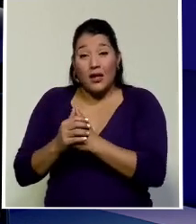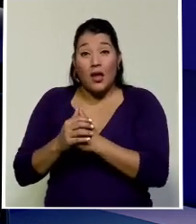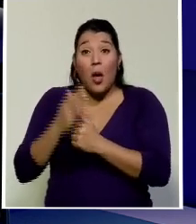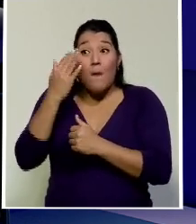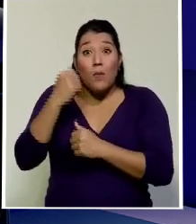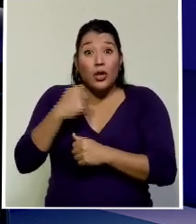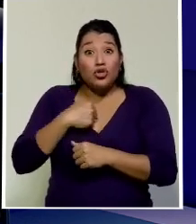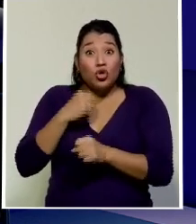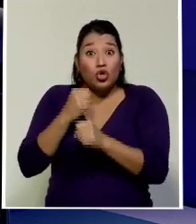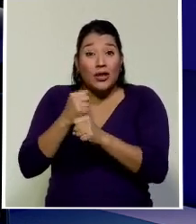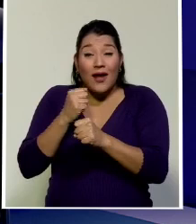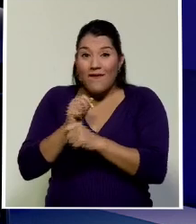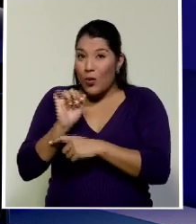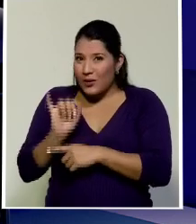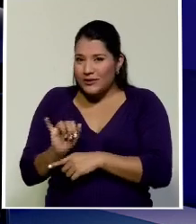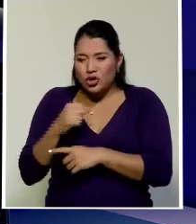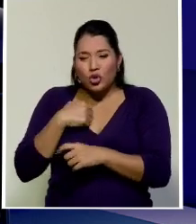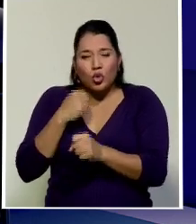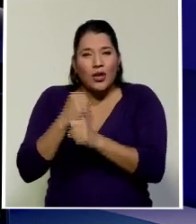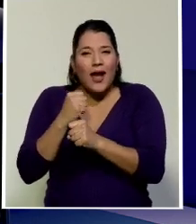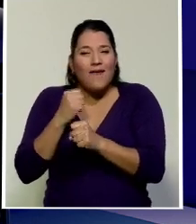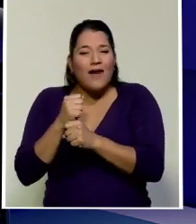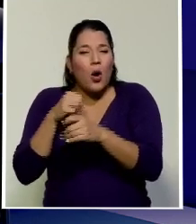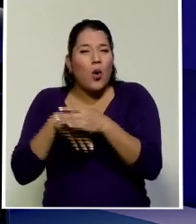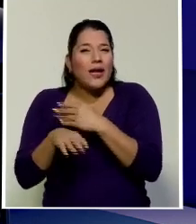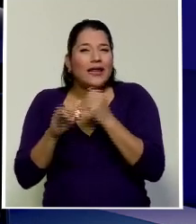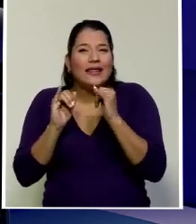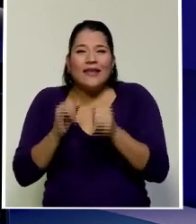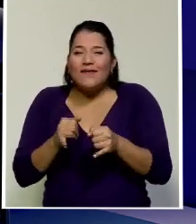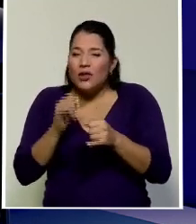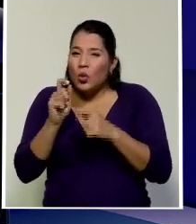lo pequeño, ¿no? Trabajo en lo particular, en las cosas muy